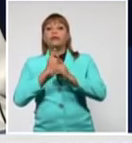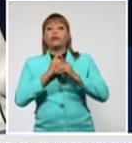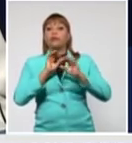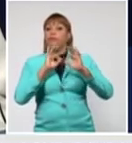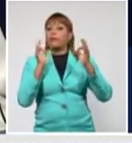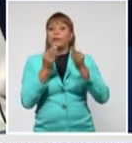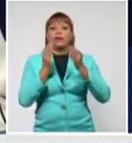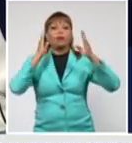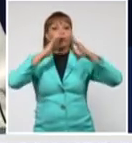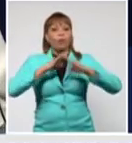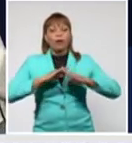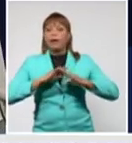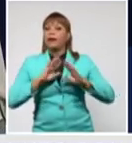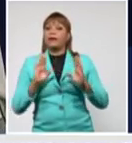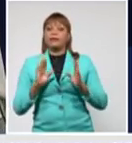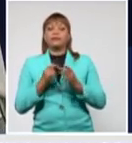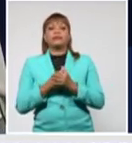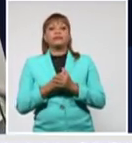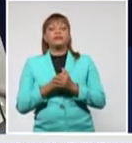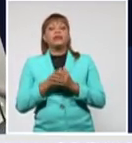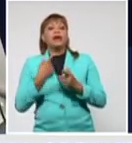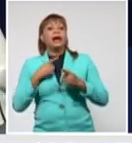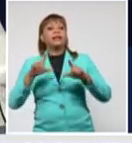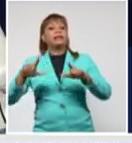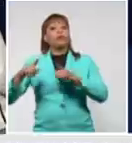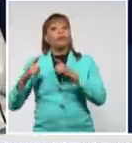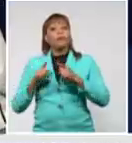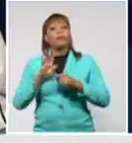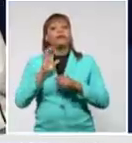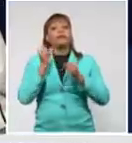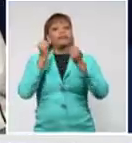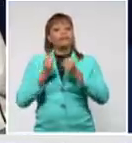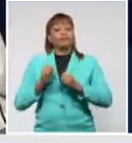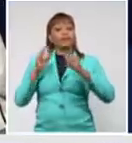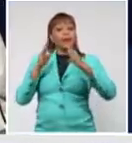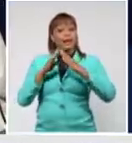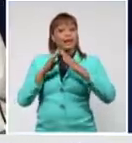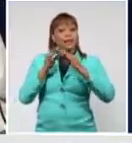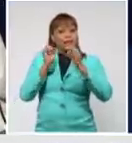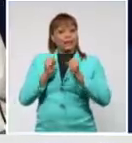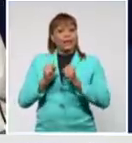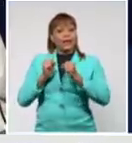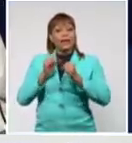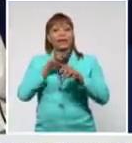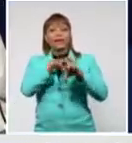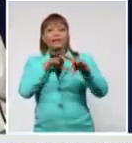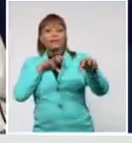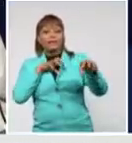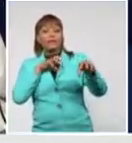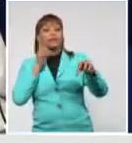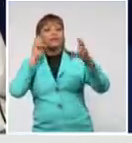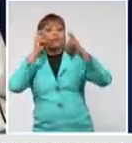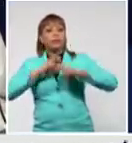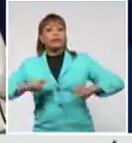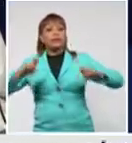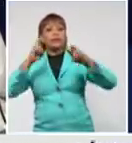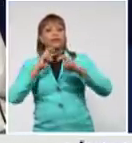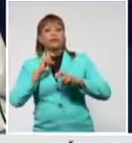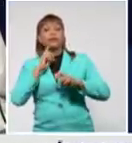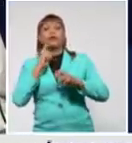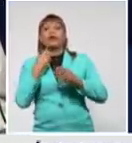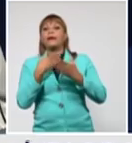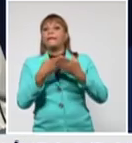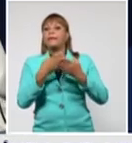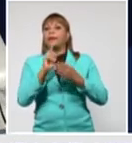familiares, hasta tanto no cumplan la cuarentena y se haga el estudio del PCR, que muchas